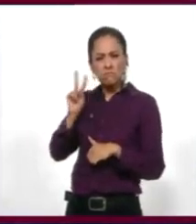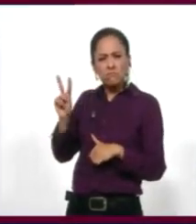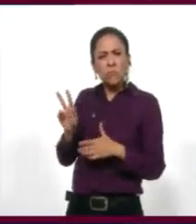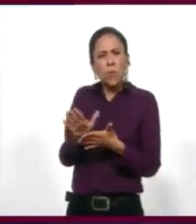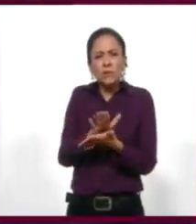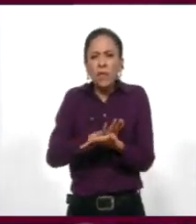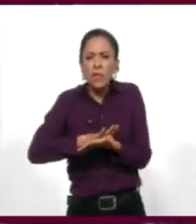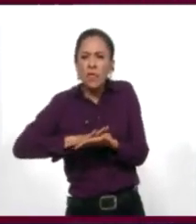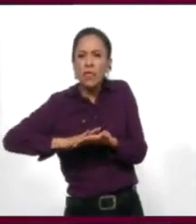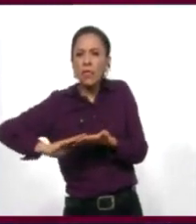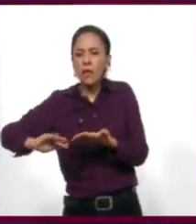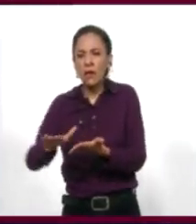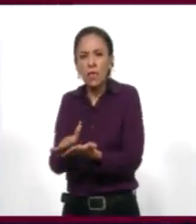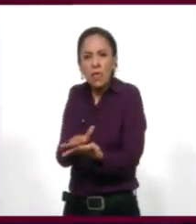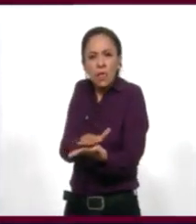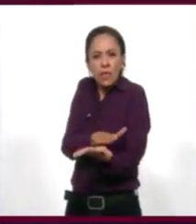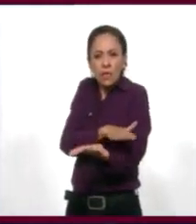resbaladiza.